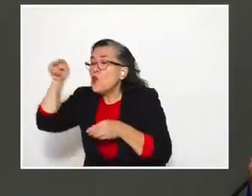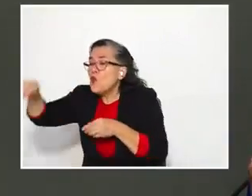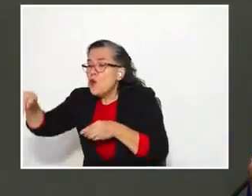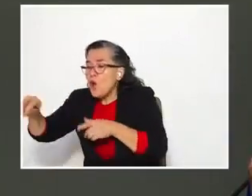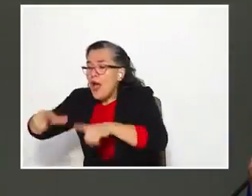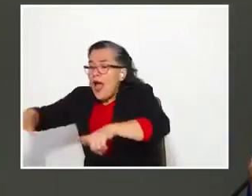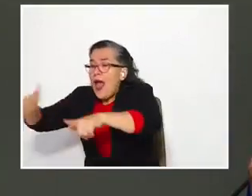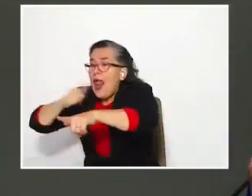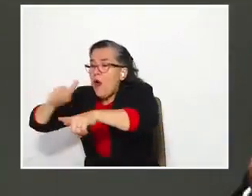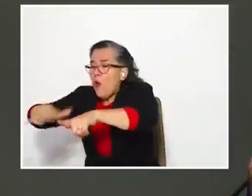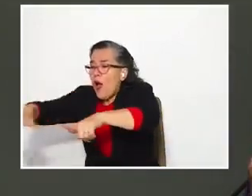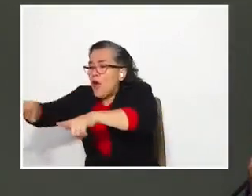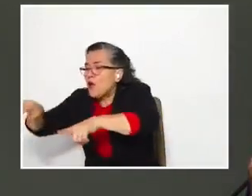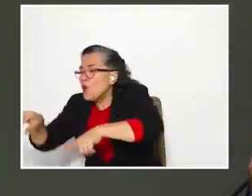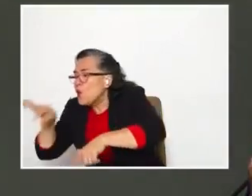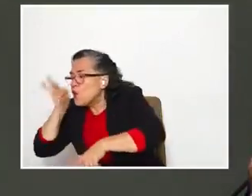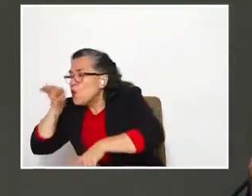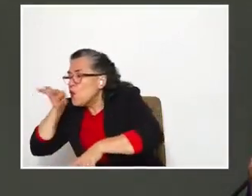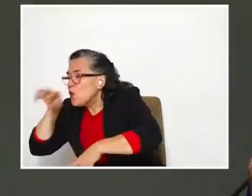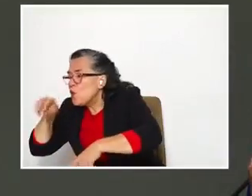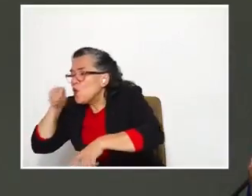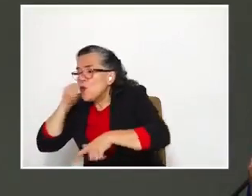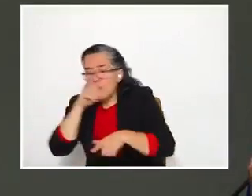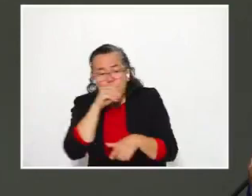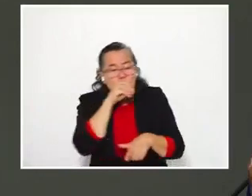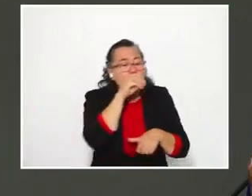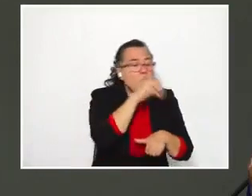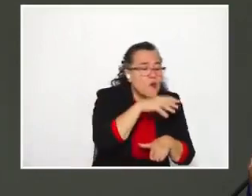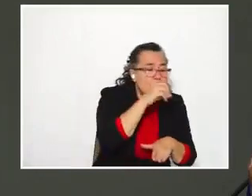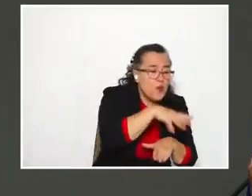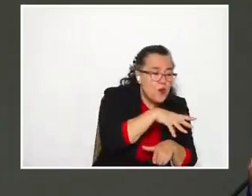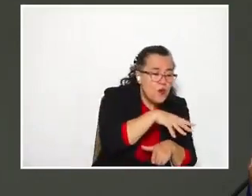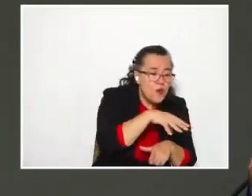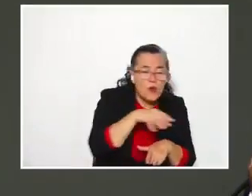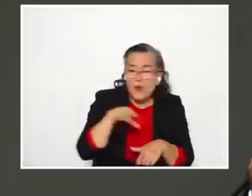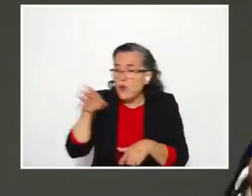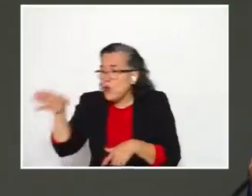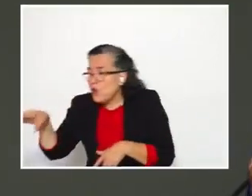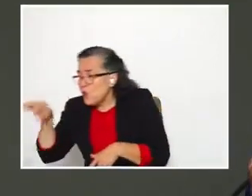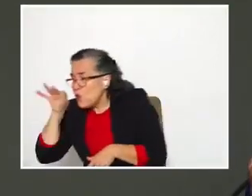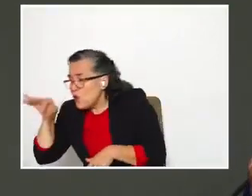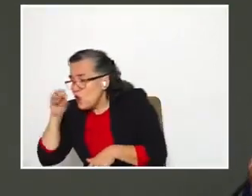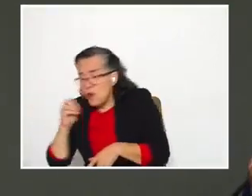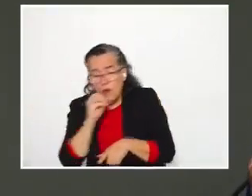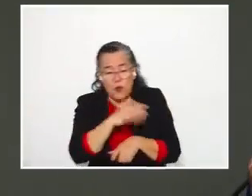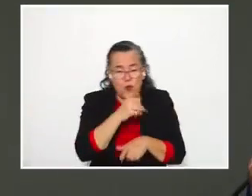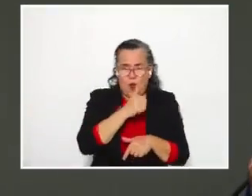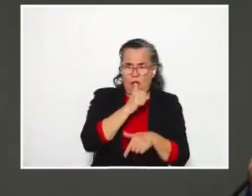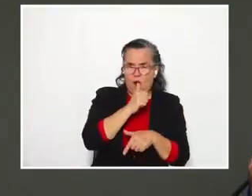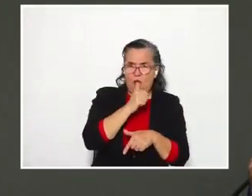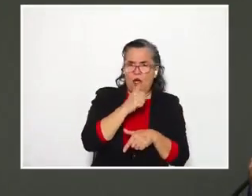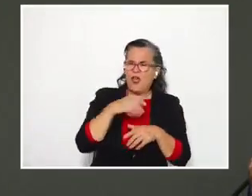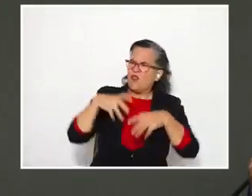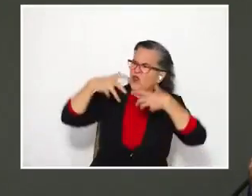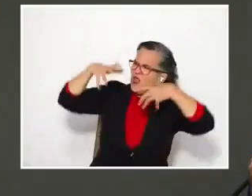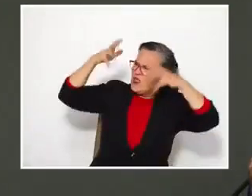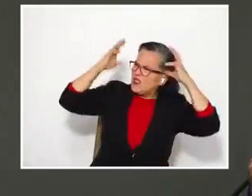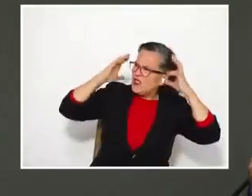del bosque. Y le dice: ¿usted cree que va a apagar el fuego? Dice: no, pero por lo menos lo